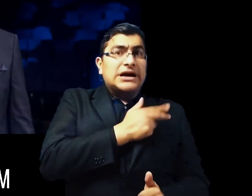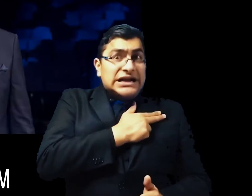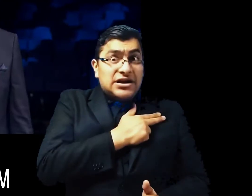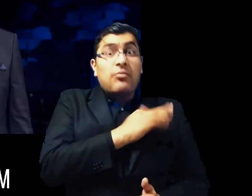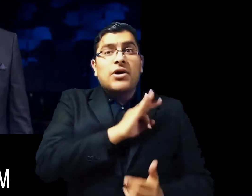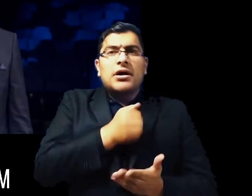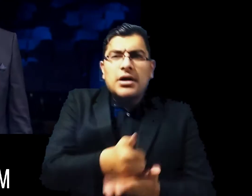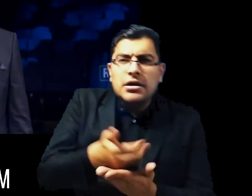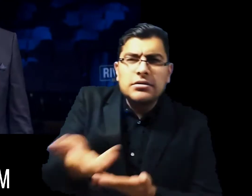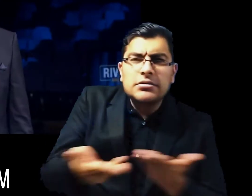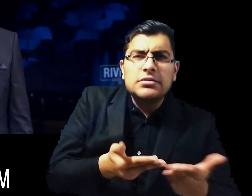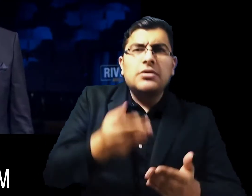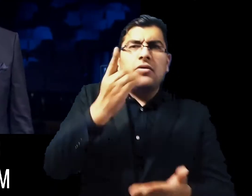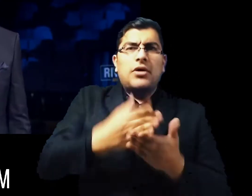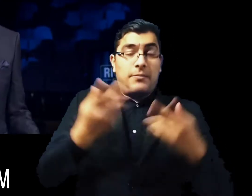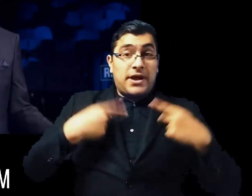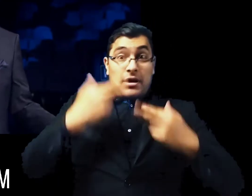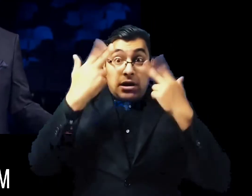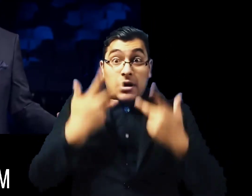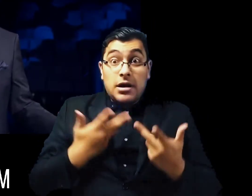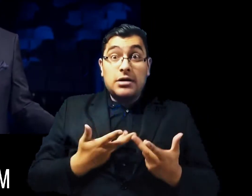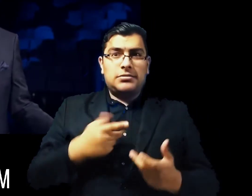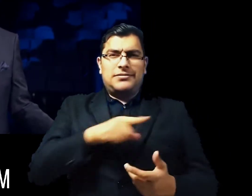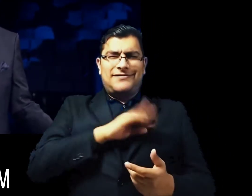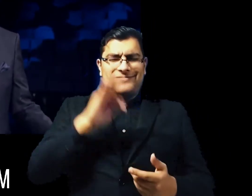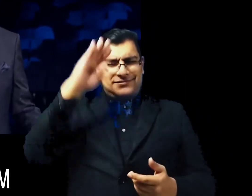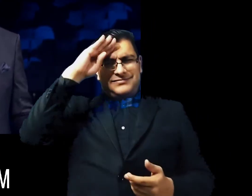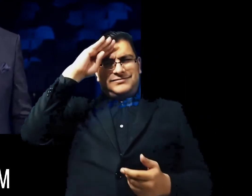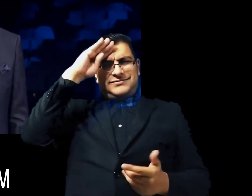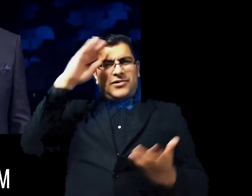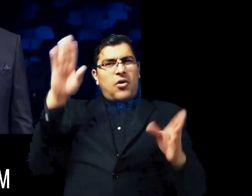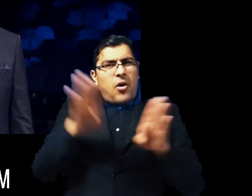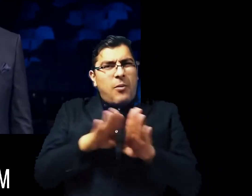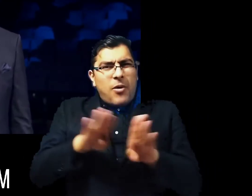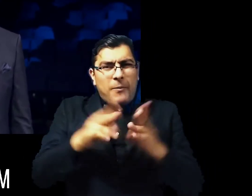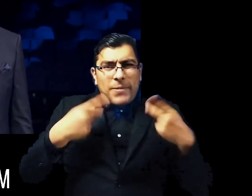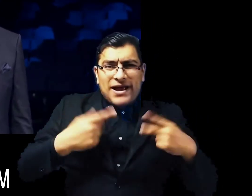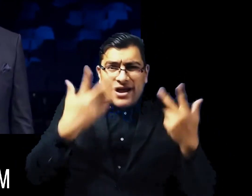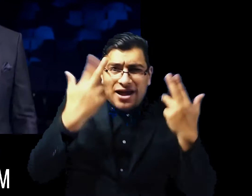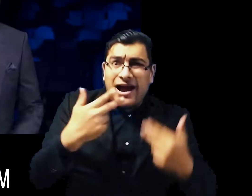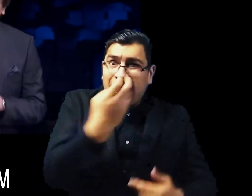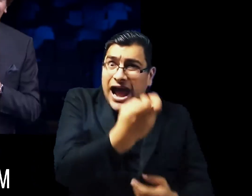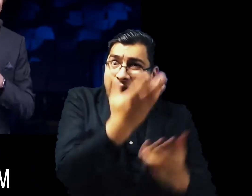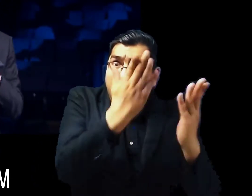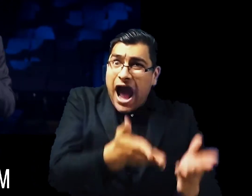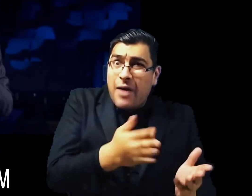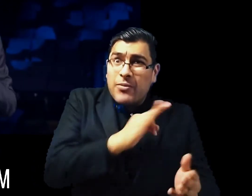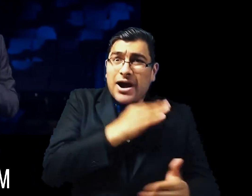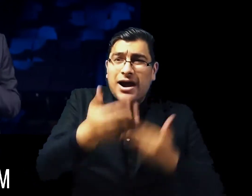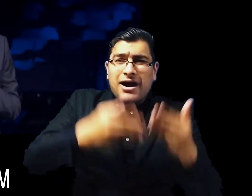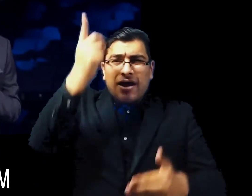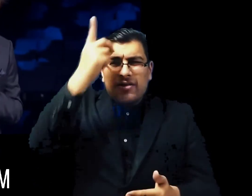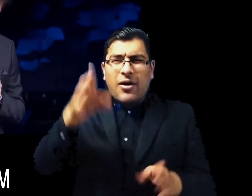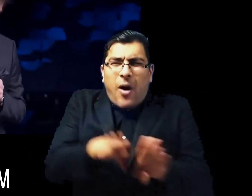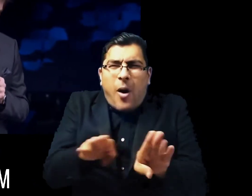servir. ¡Qué declaración poderosa! Pregunto, ¿qué tal